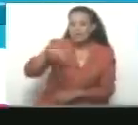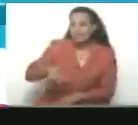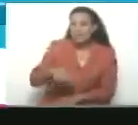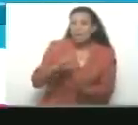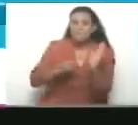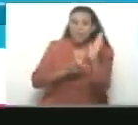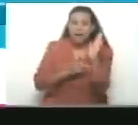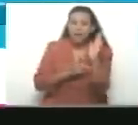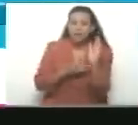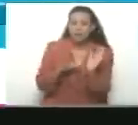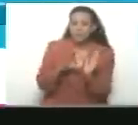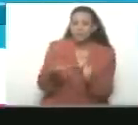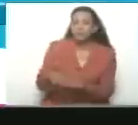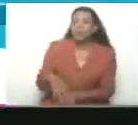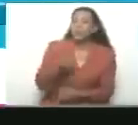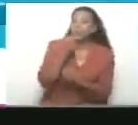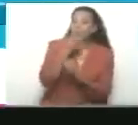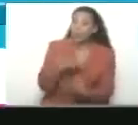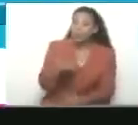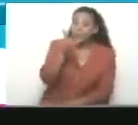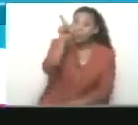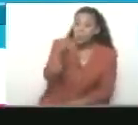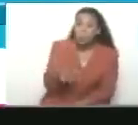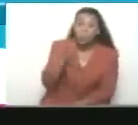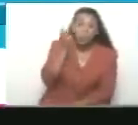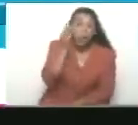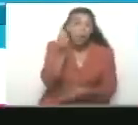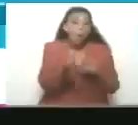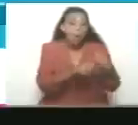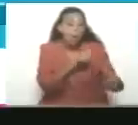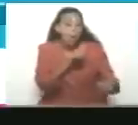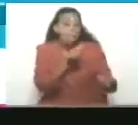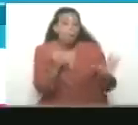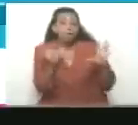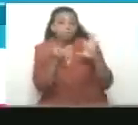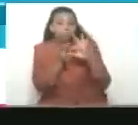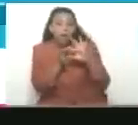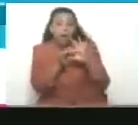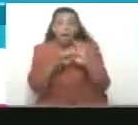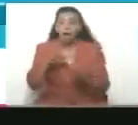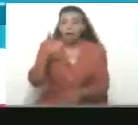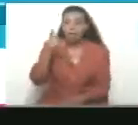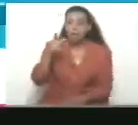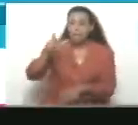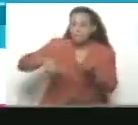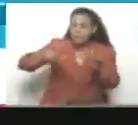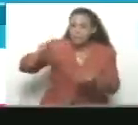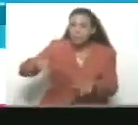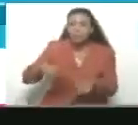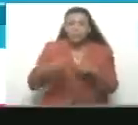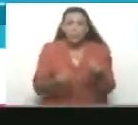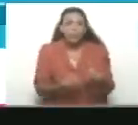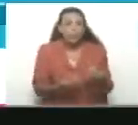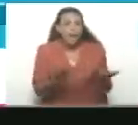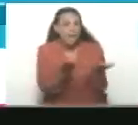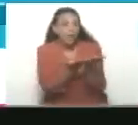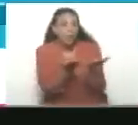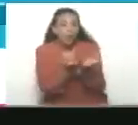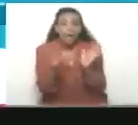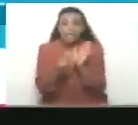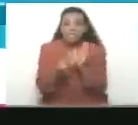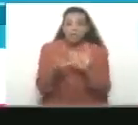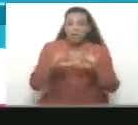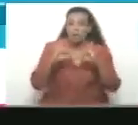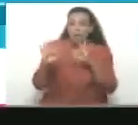parroquia de la costa Qué bueno para que tú veas cómo se combinan las fuerzas sociales que tenemos en la escuelas y liceos